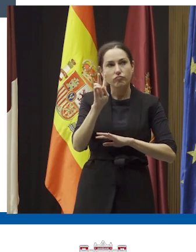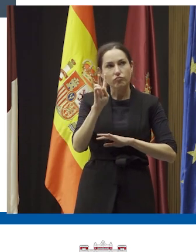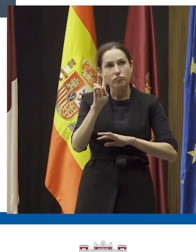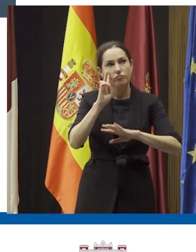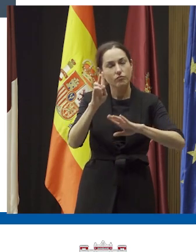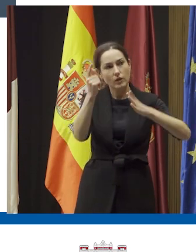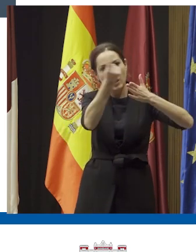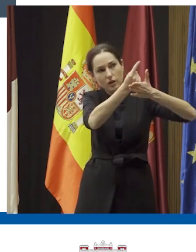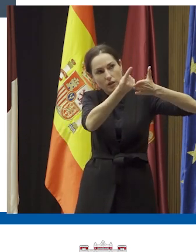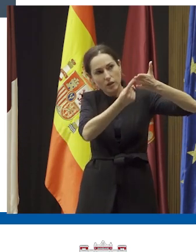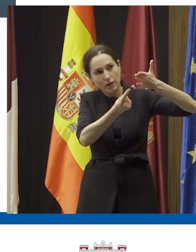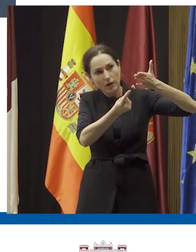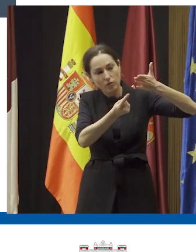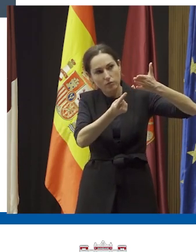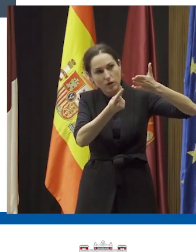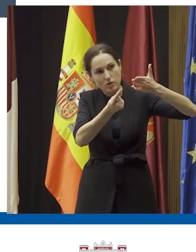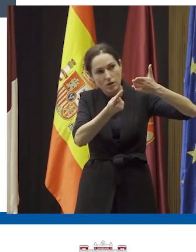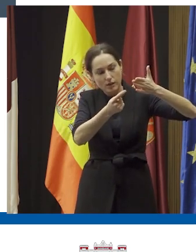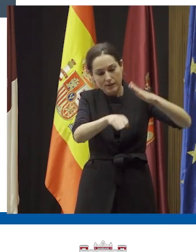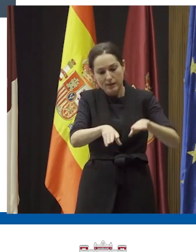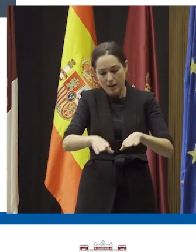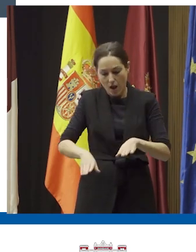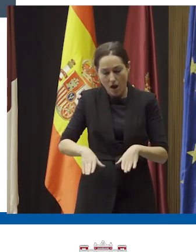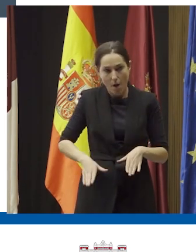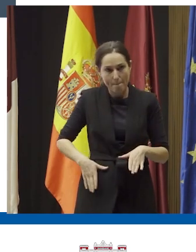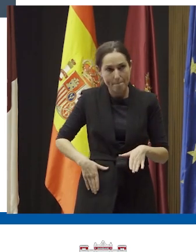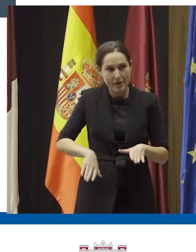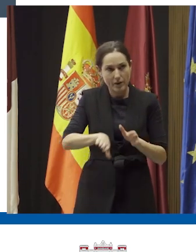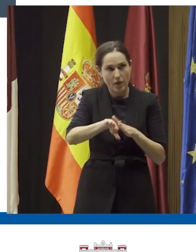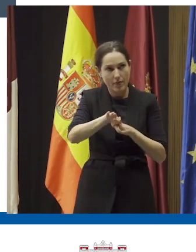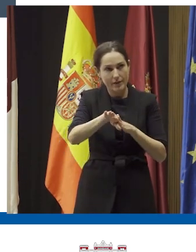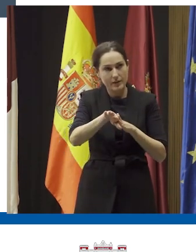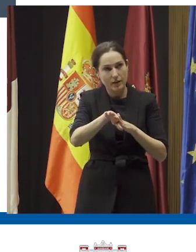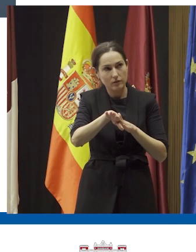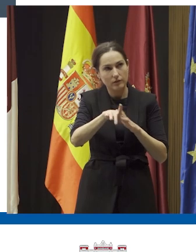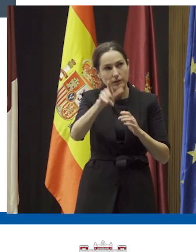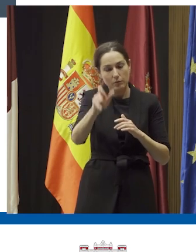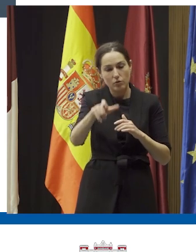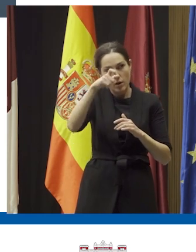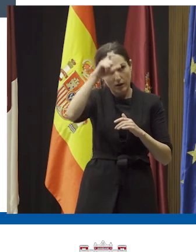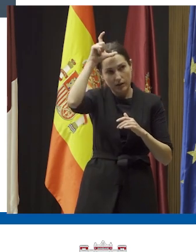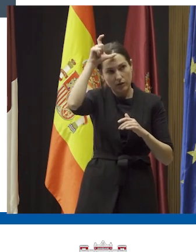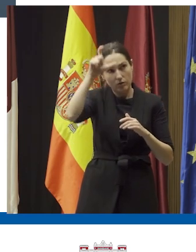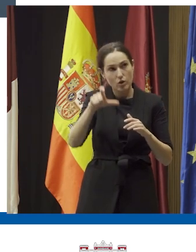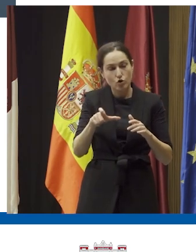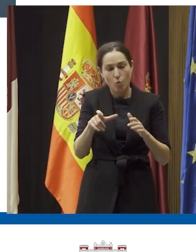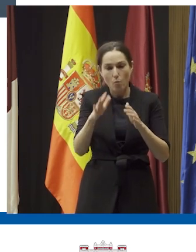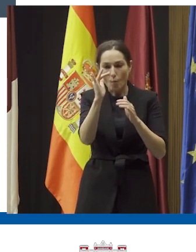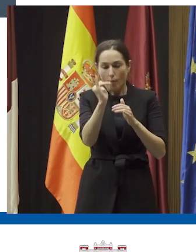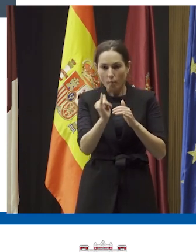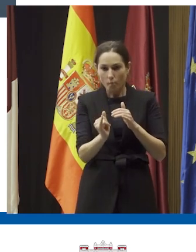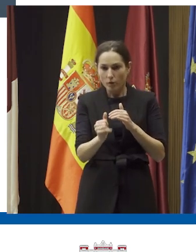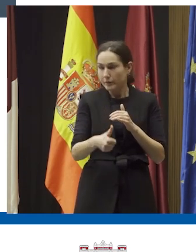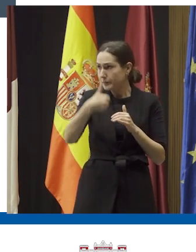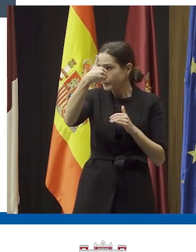del grabado. La pierna derecha de este individuo egipcio, viejo Egipto, es una pierna mucho más adelgazada, ¿lo